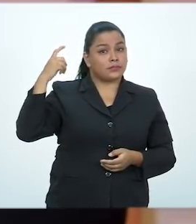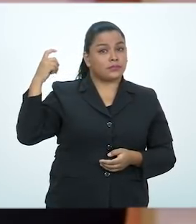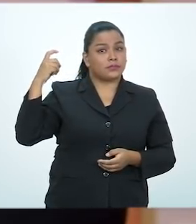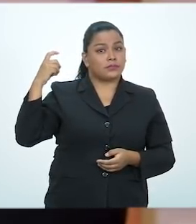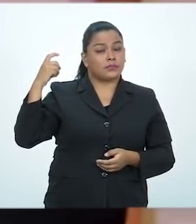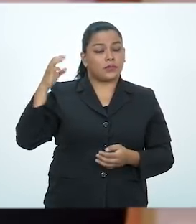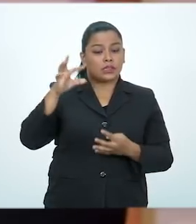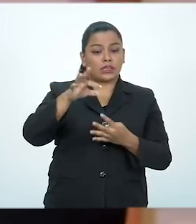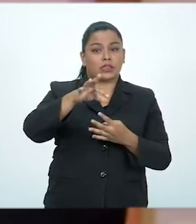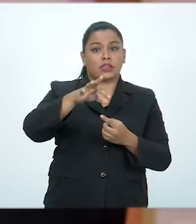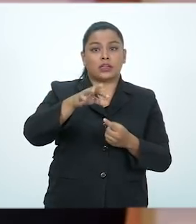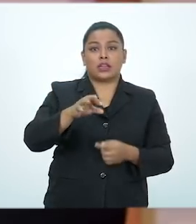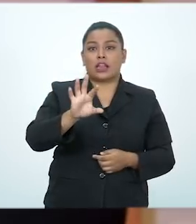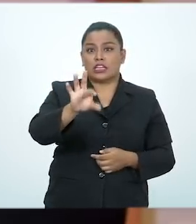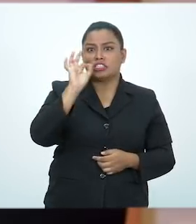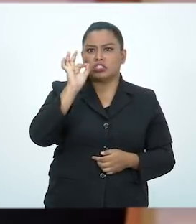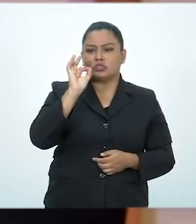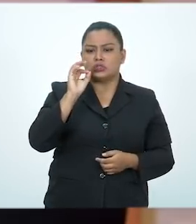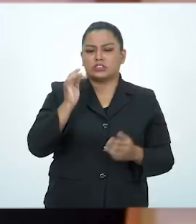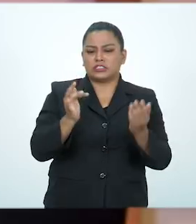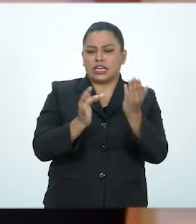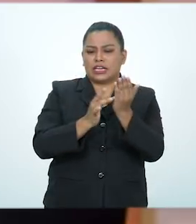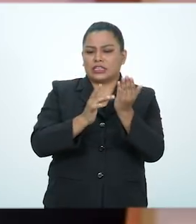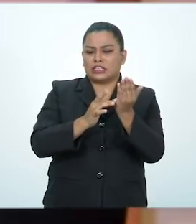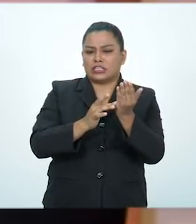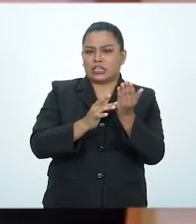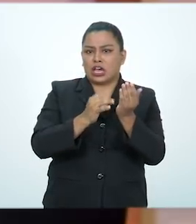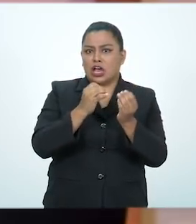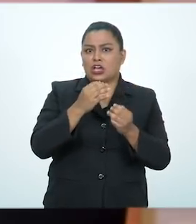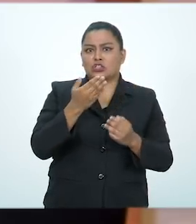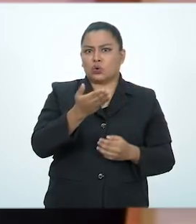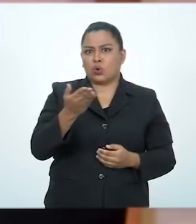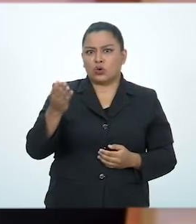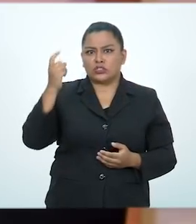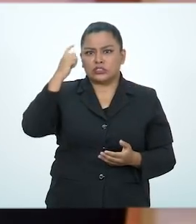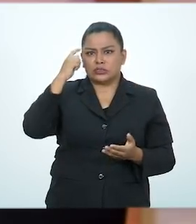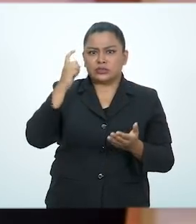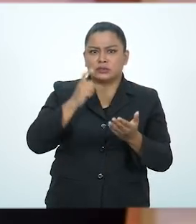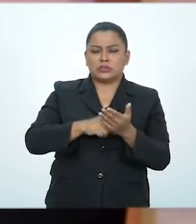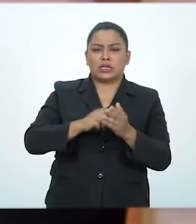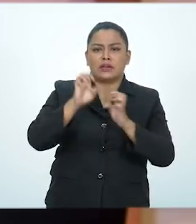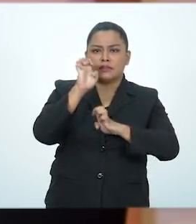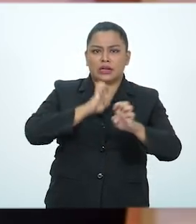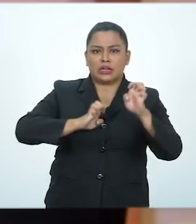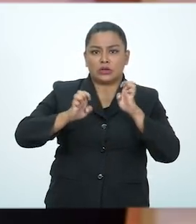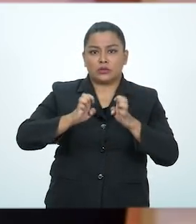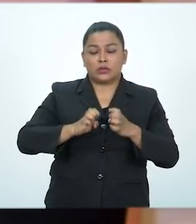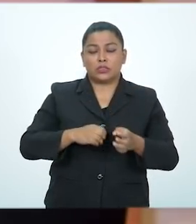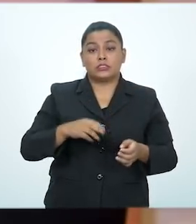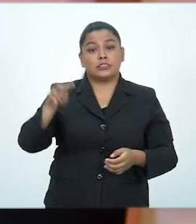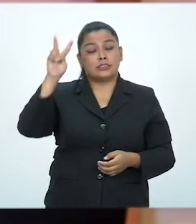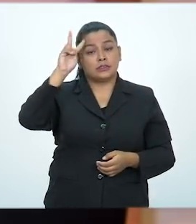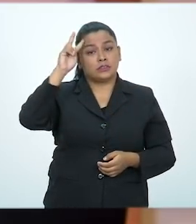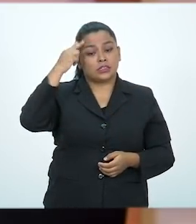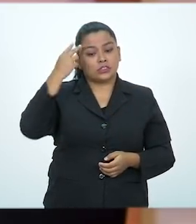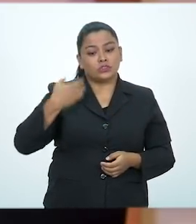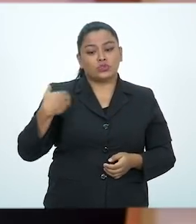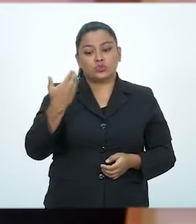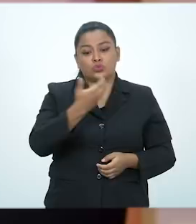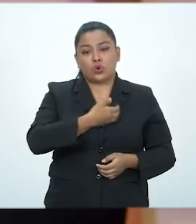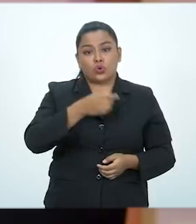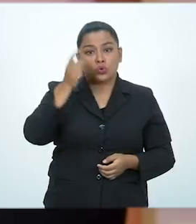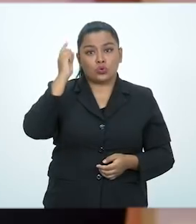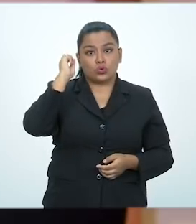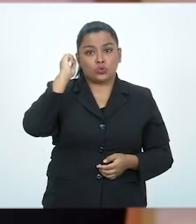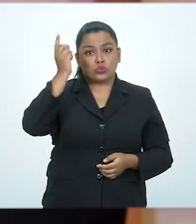Recordemos que la selección de técnicas e instrumentos de evaluación adquieren sentido cuando nosotros como